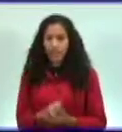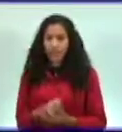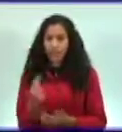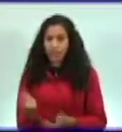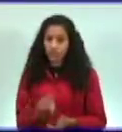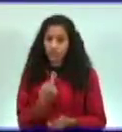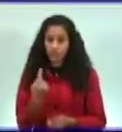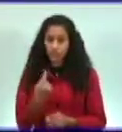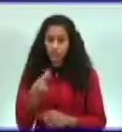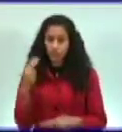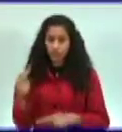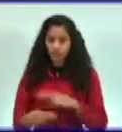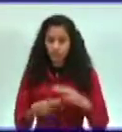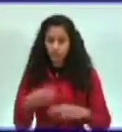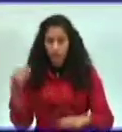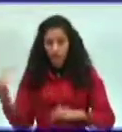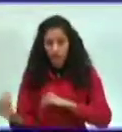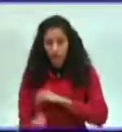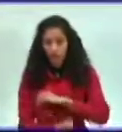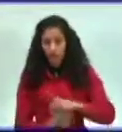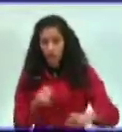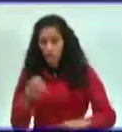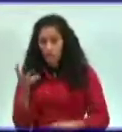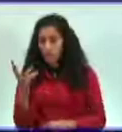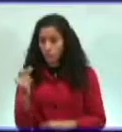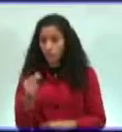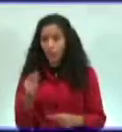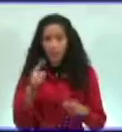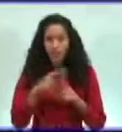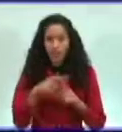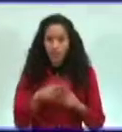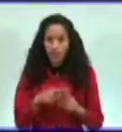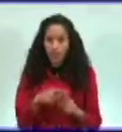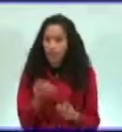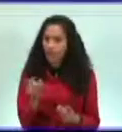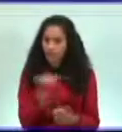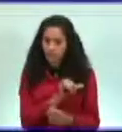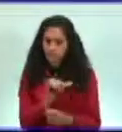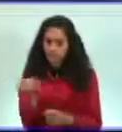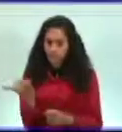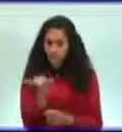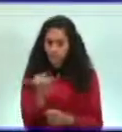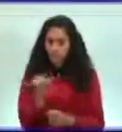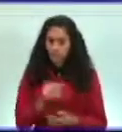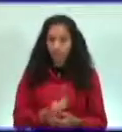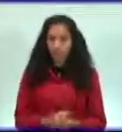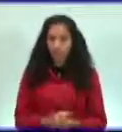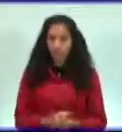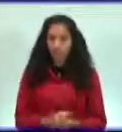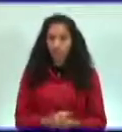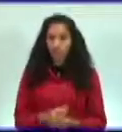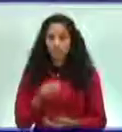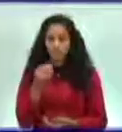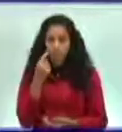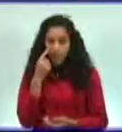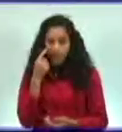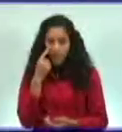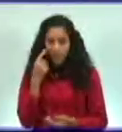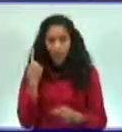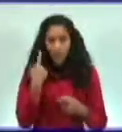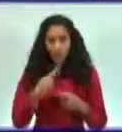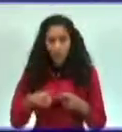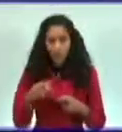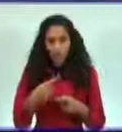hemos intercambiado los sumandos, la suma sigue siendo la misma. Pues veamos